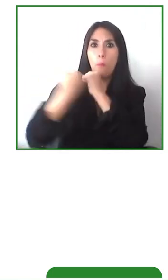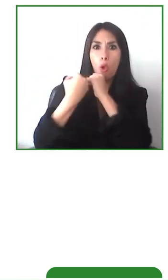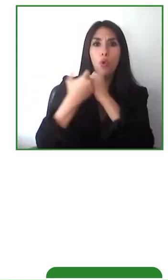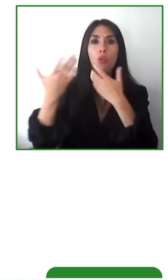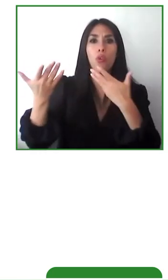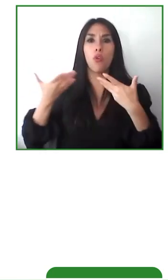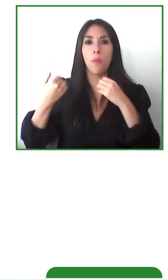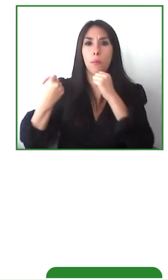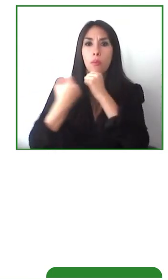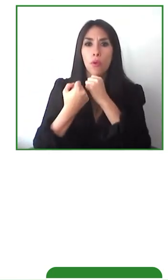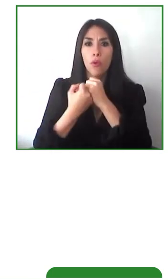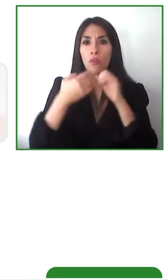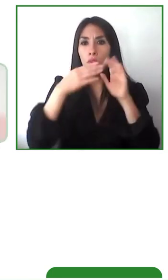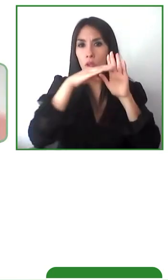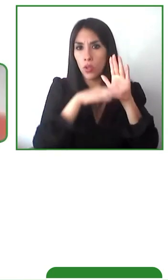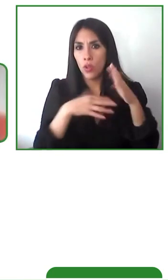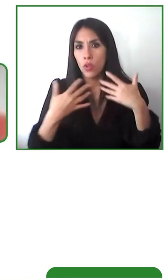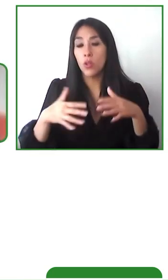importante.